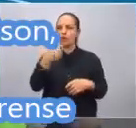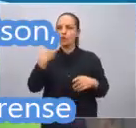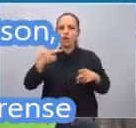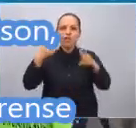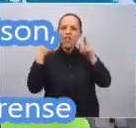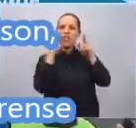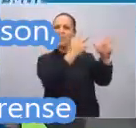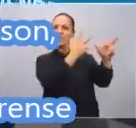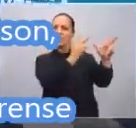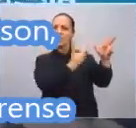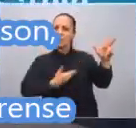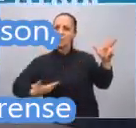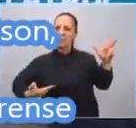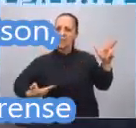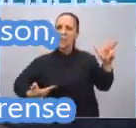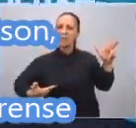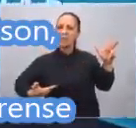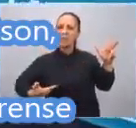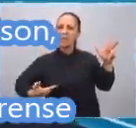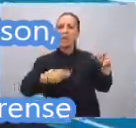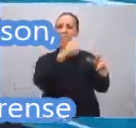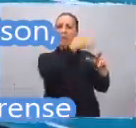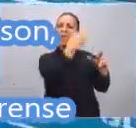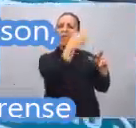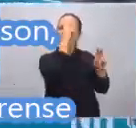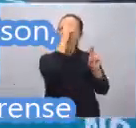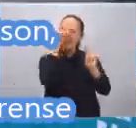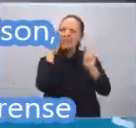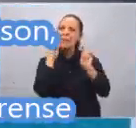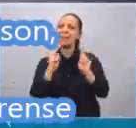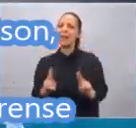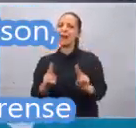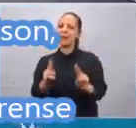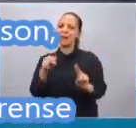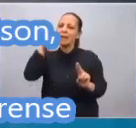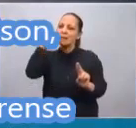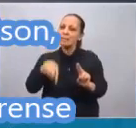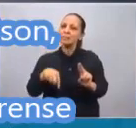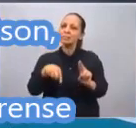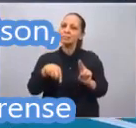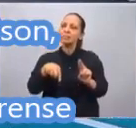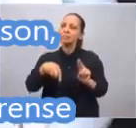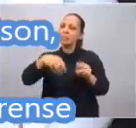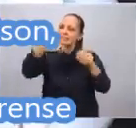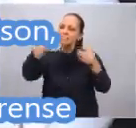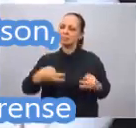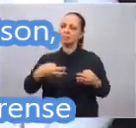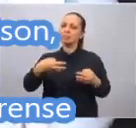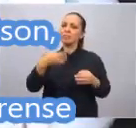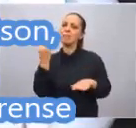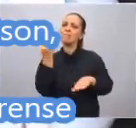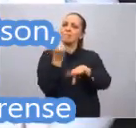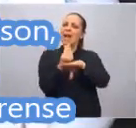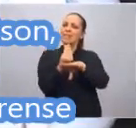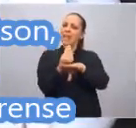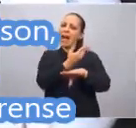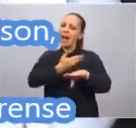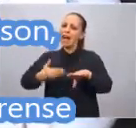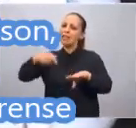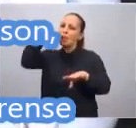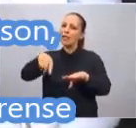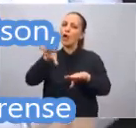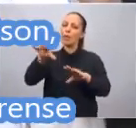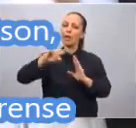al presidente que respete la legitimidad y el mandato de este